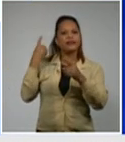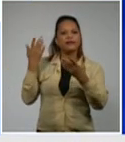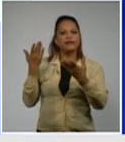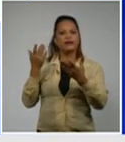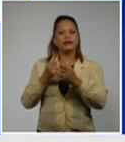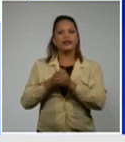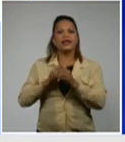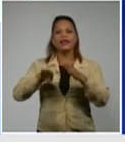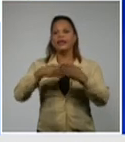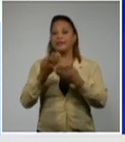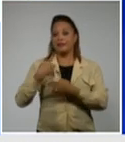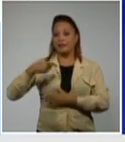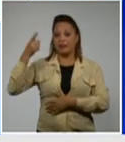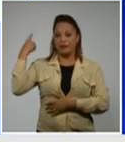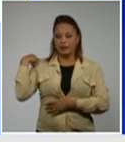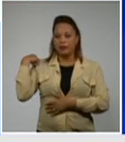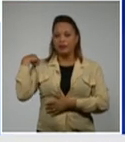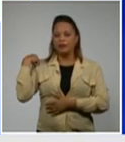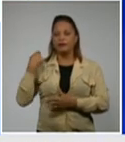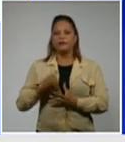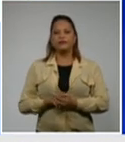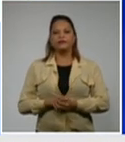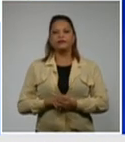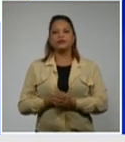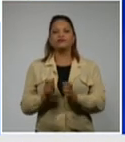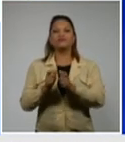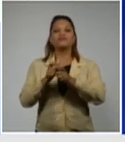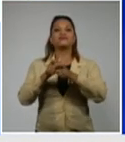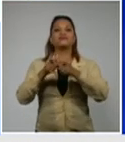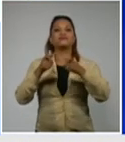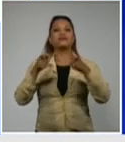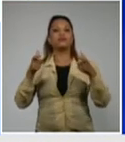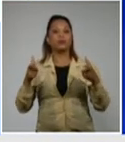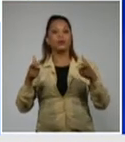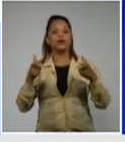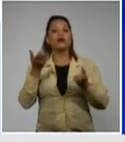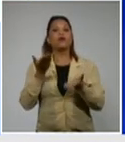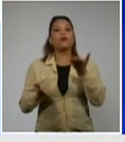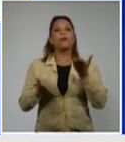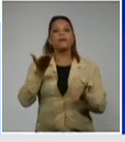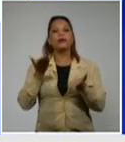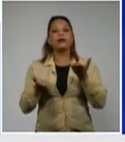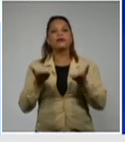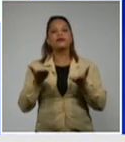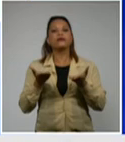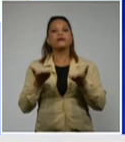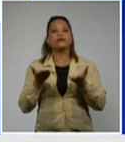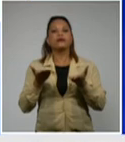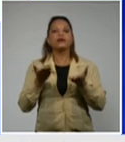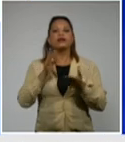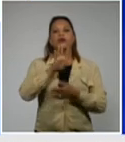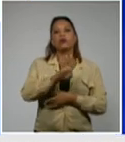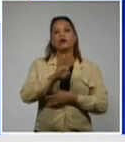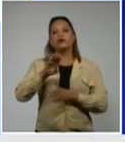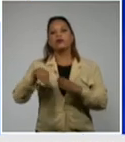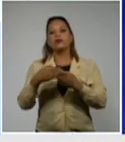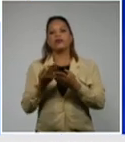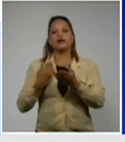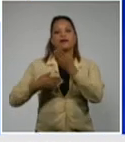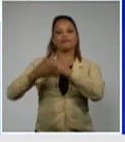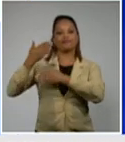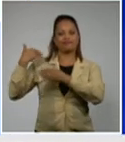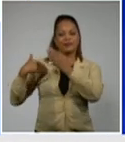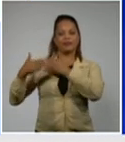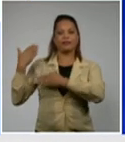de ayer tuvimos un incremento en comparación al comportamiento de los 4 días